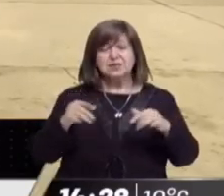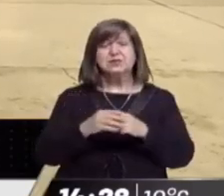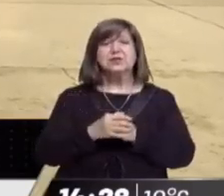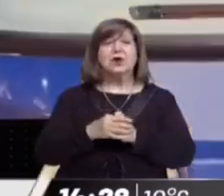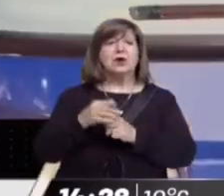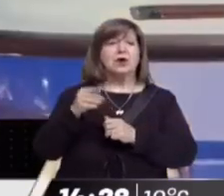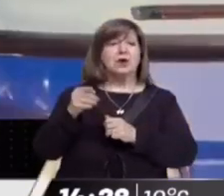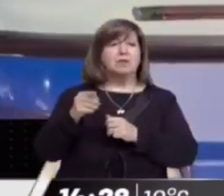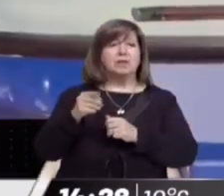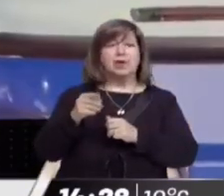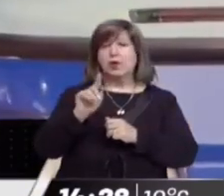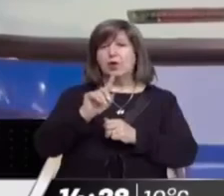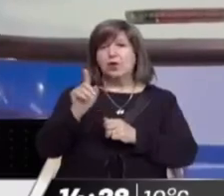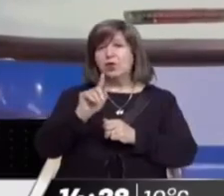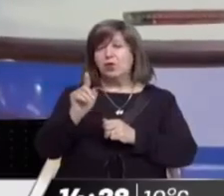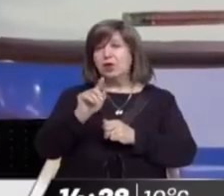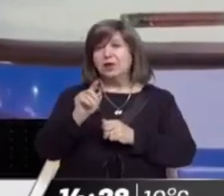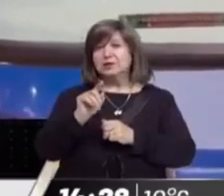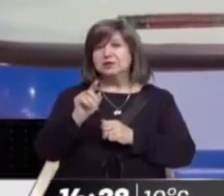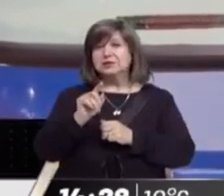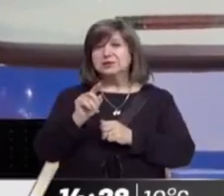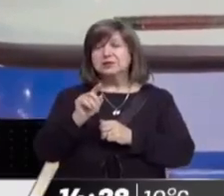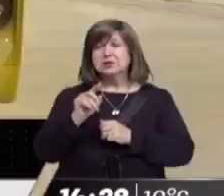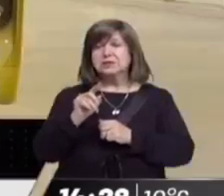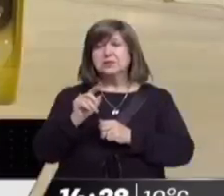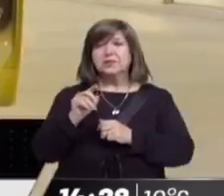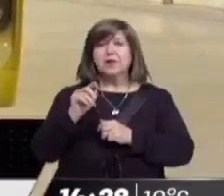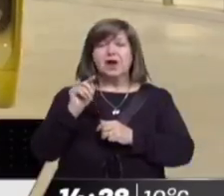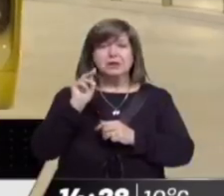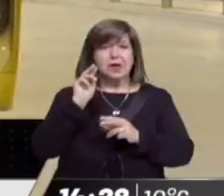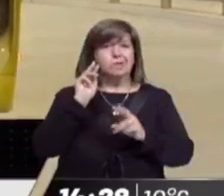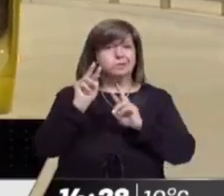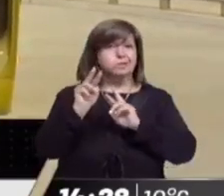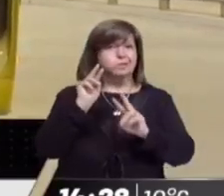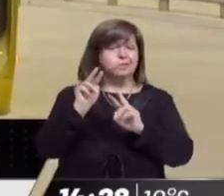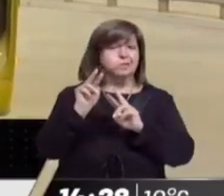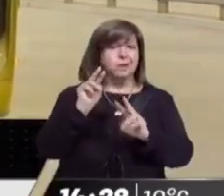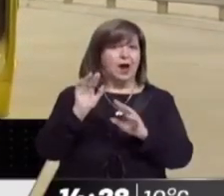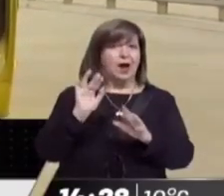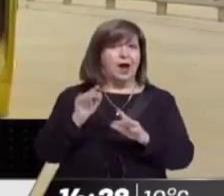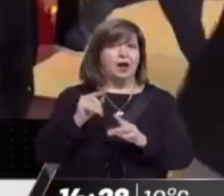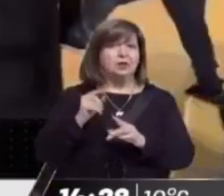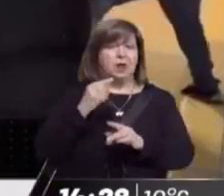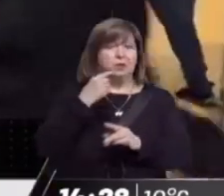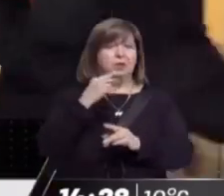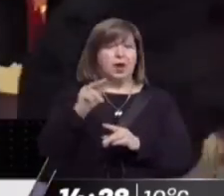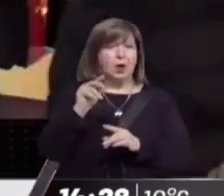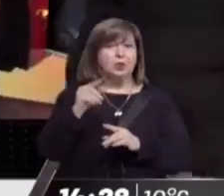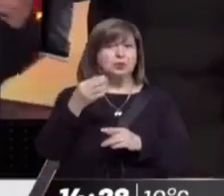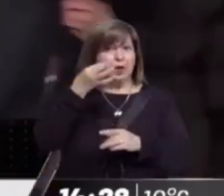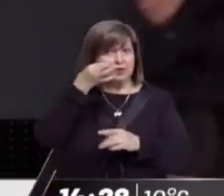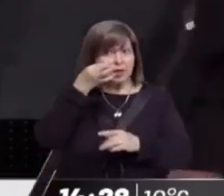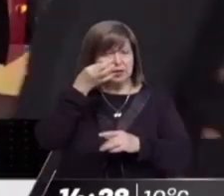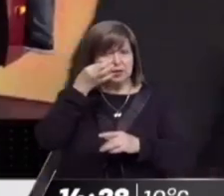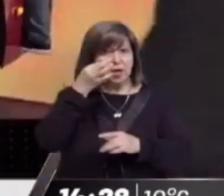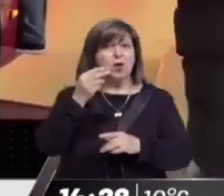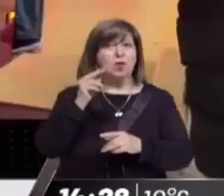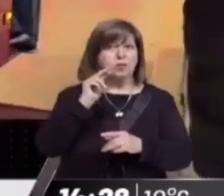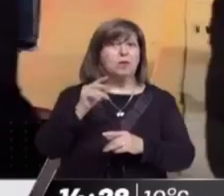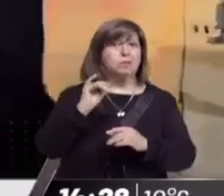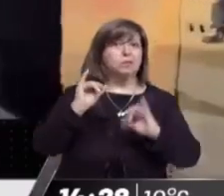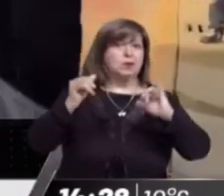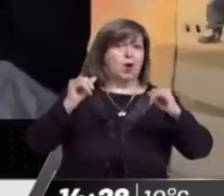con jóvenes que hayan presenciado hechos de violencia o vandalismo arriba del micro. Testigos de la